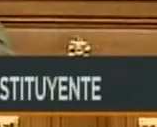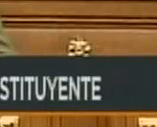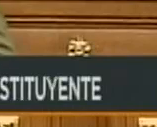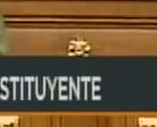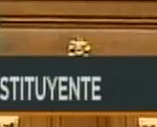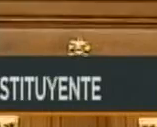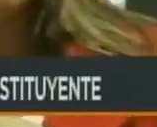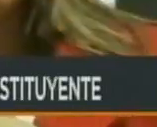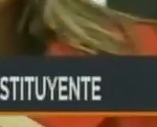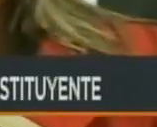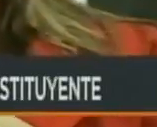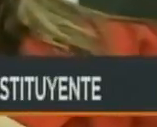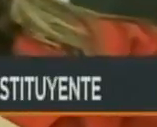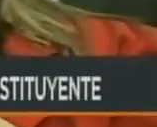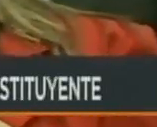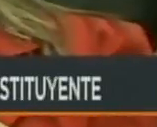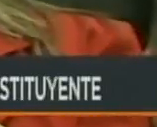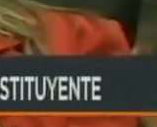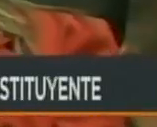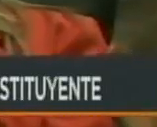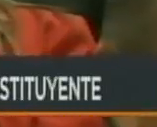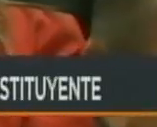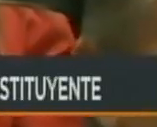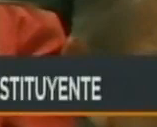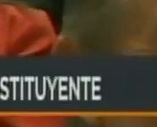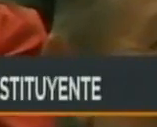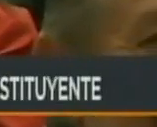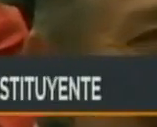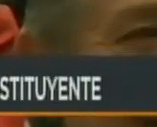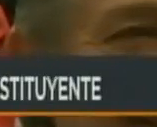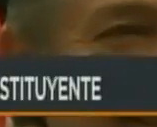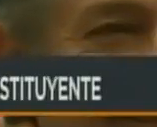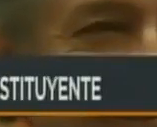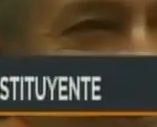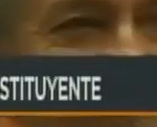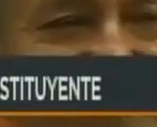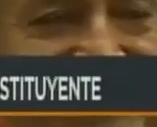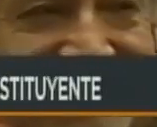El hombre me descontroló todo en el altar de la patria.